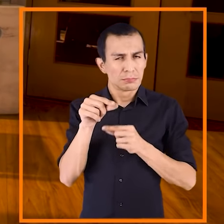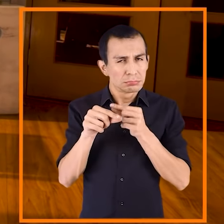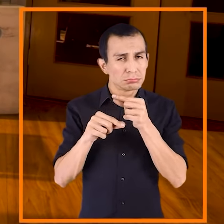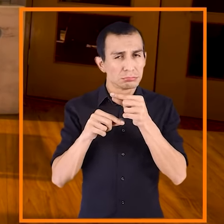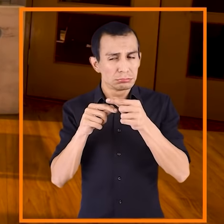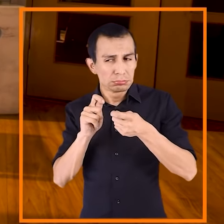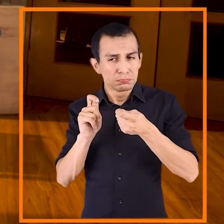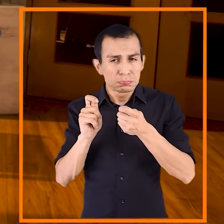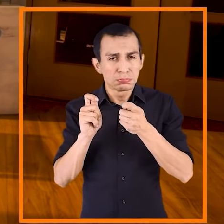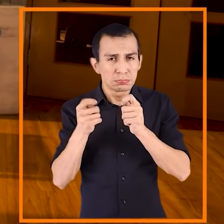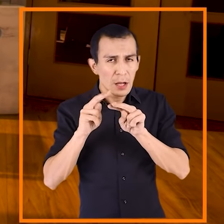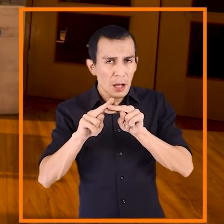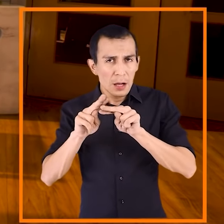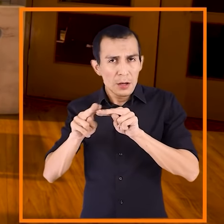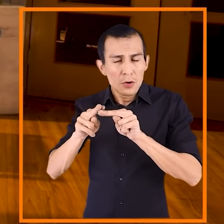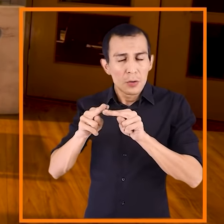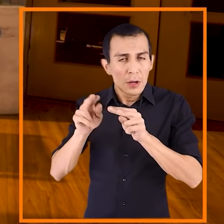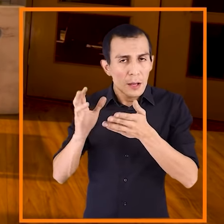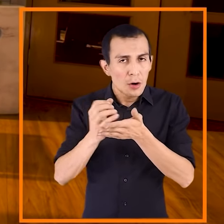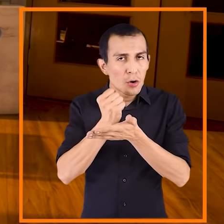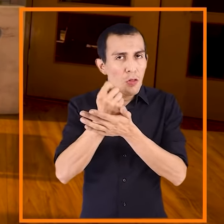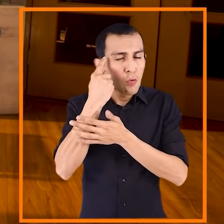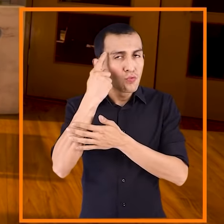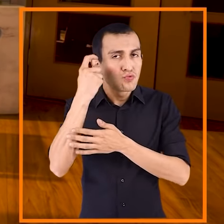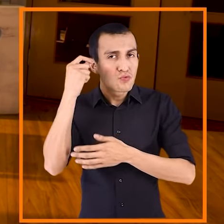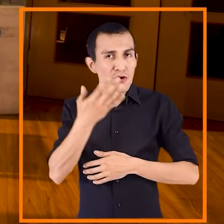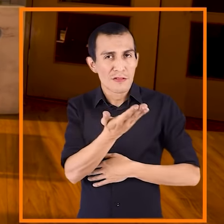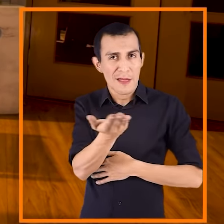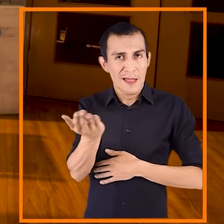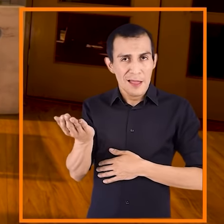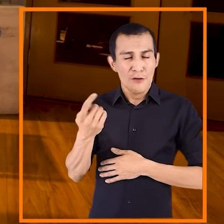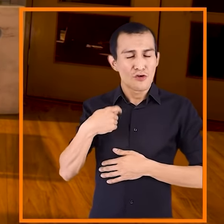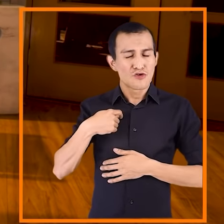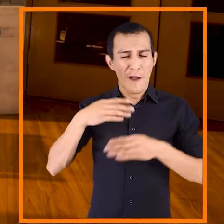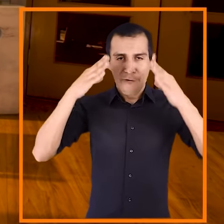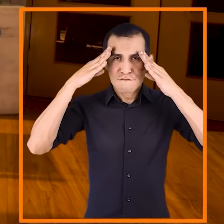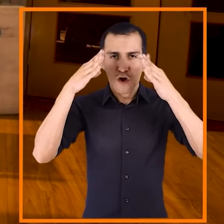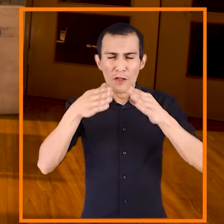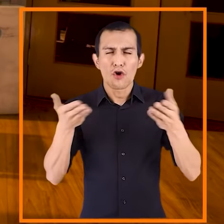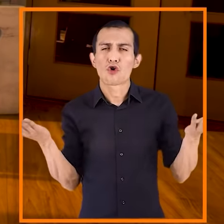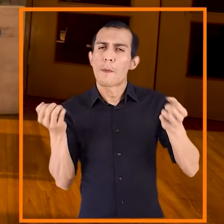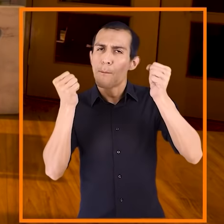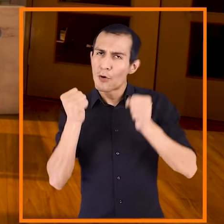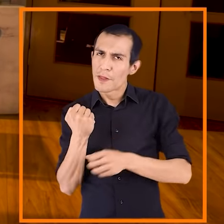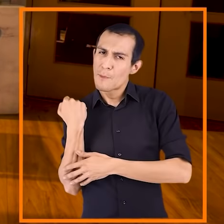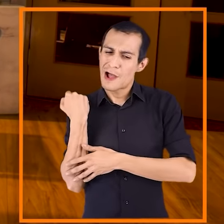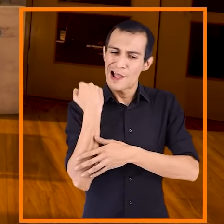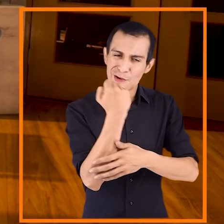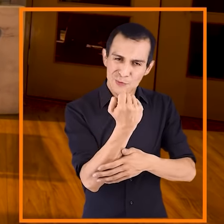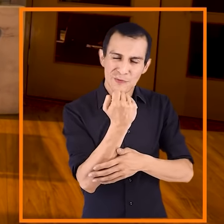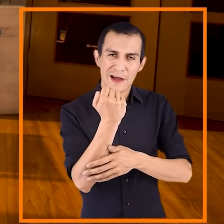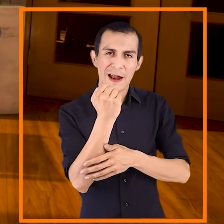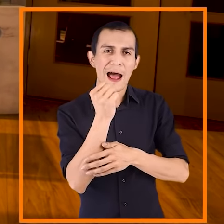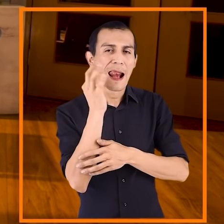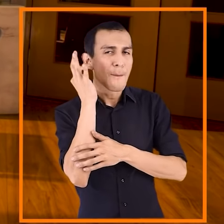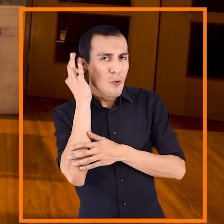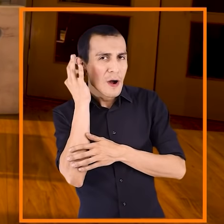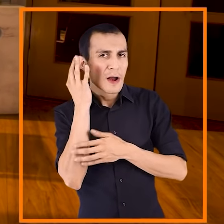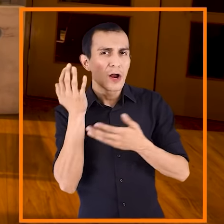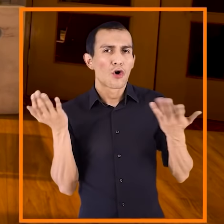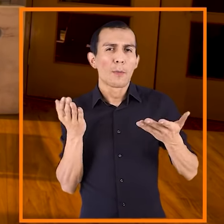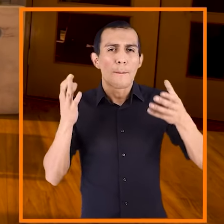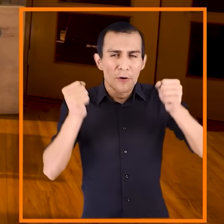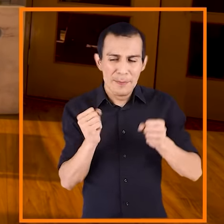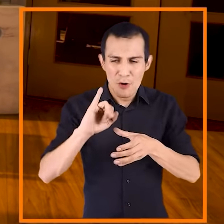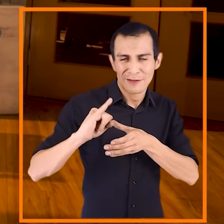como gestando un sueño de ellos, yo creo que muy enfocado en cómo podemos ayudar a las mujeres, cómo